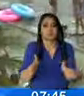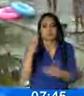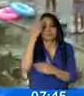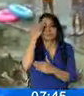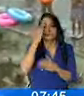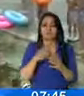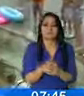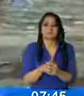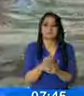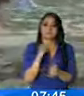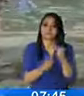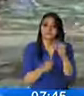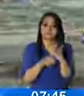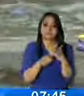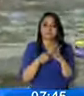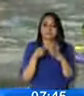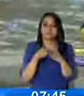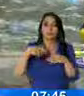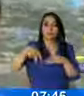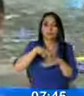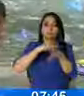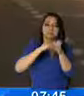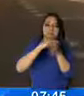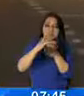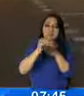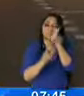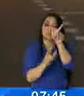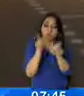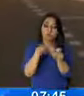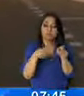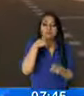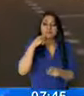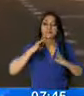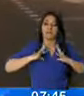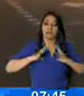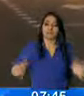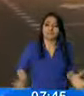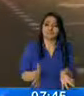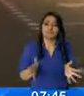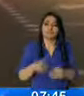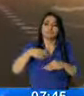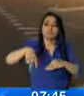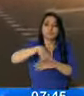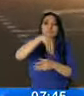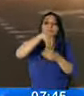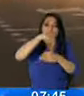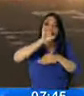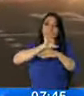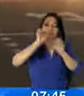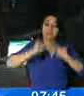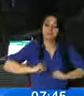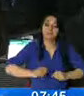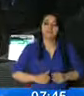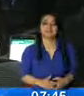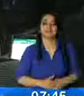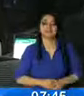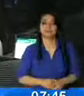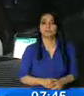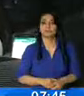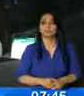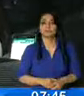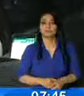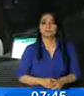el Ministerio de turismo hizo una invitación a que los días de feriado se fomente el turismo nacional informó